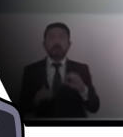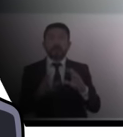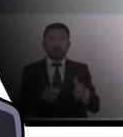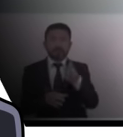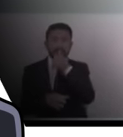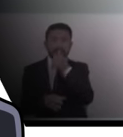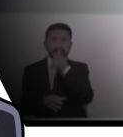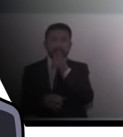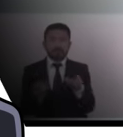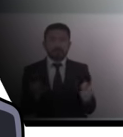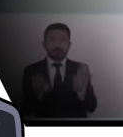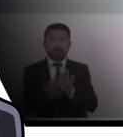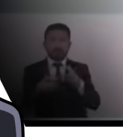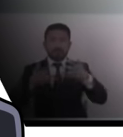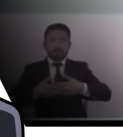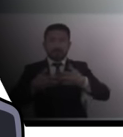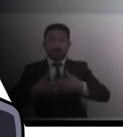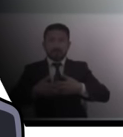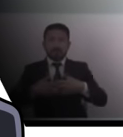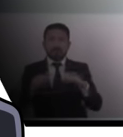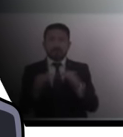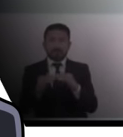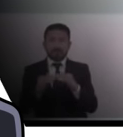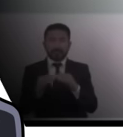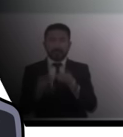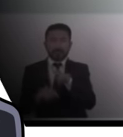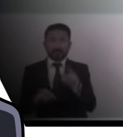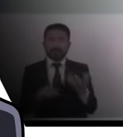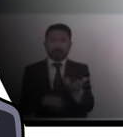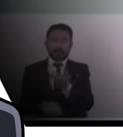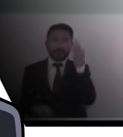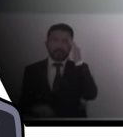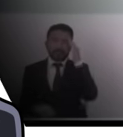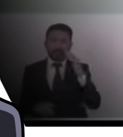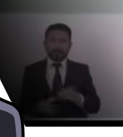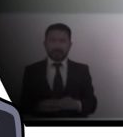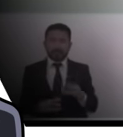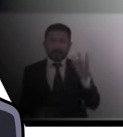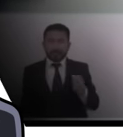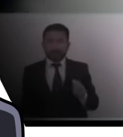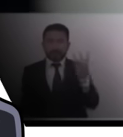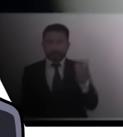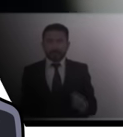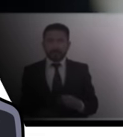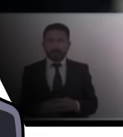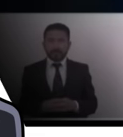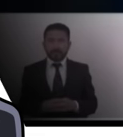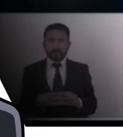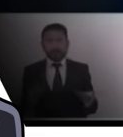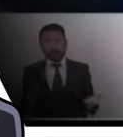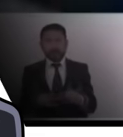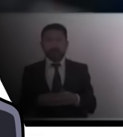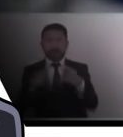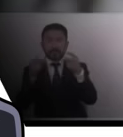sector privado por el cierre de empresas que también se hacen de conocimiento público día a día. Claro,